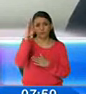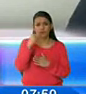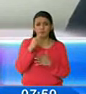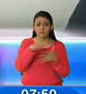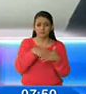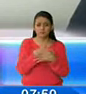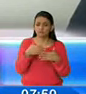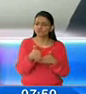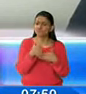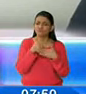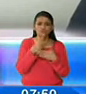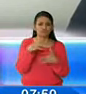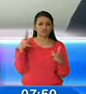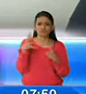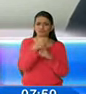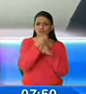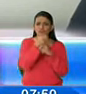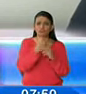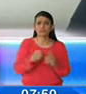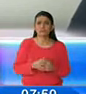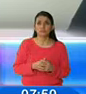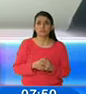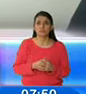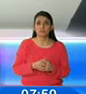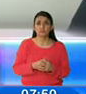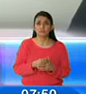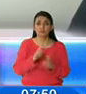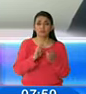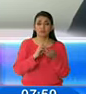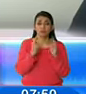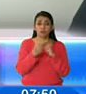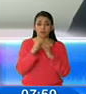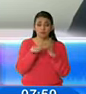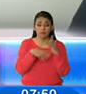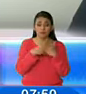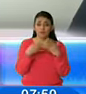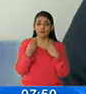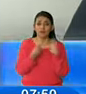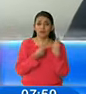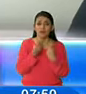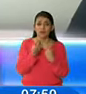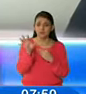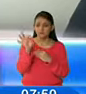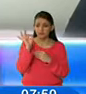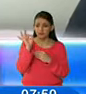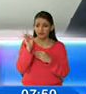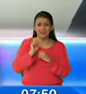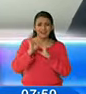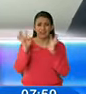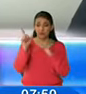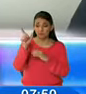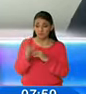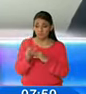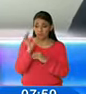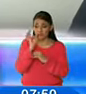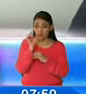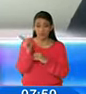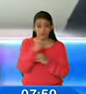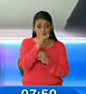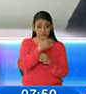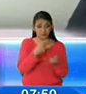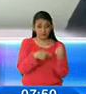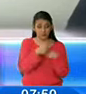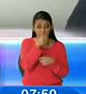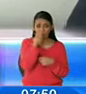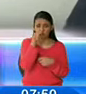han tenido éxito. De una vez y por todas, esta reforma lo que permitió hacer es identificar claramente a las personas que eran traficantes. Y eso